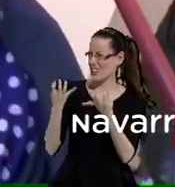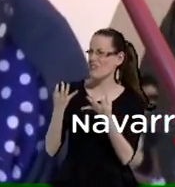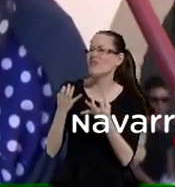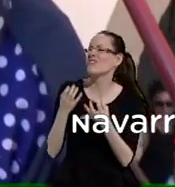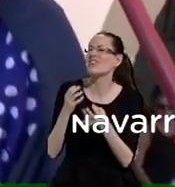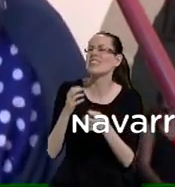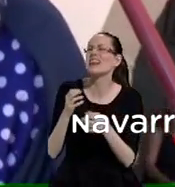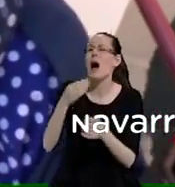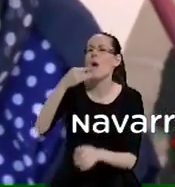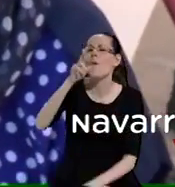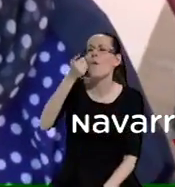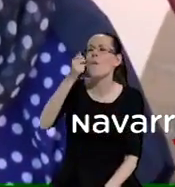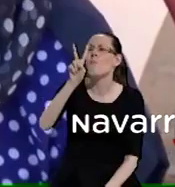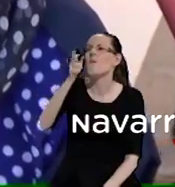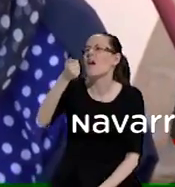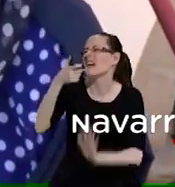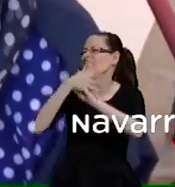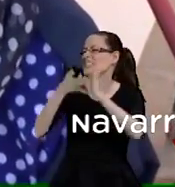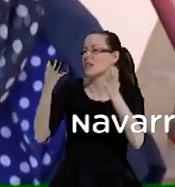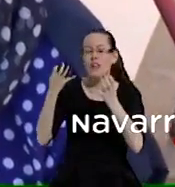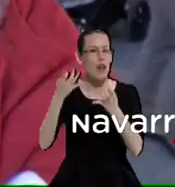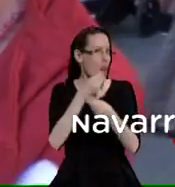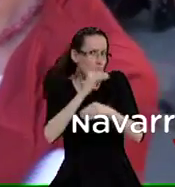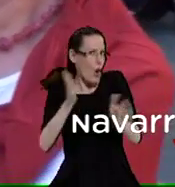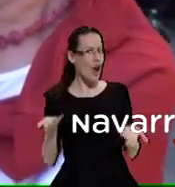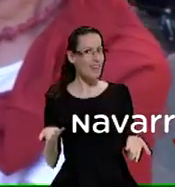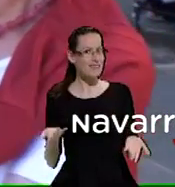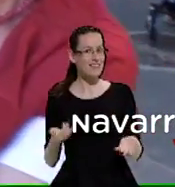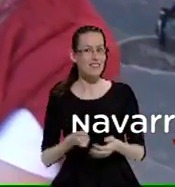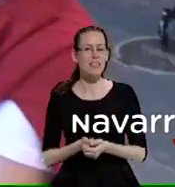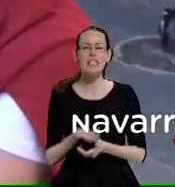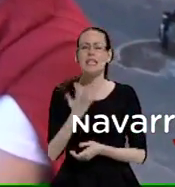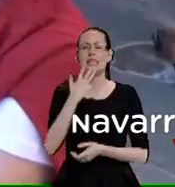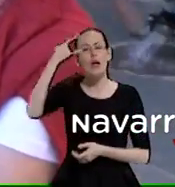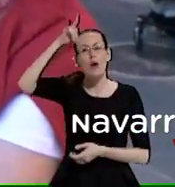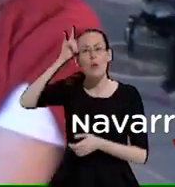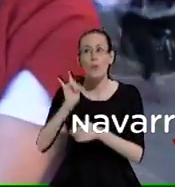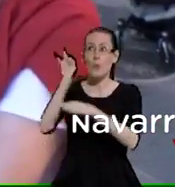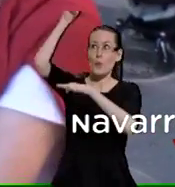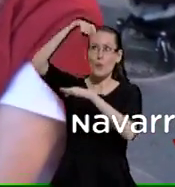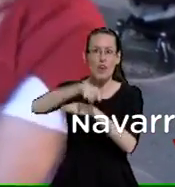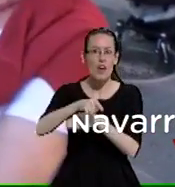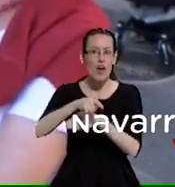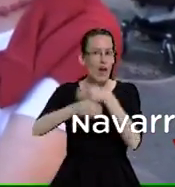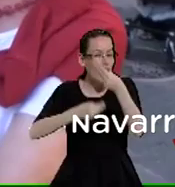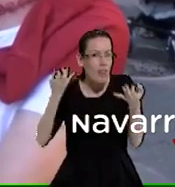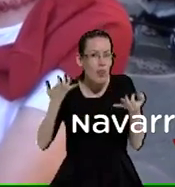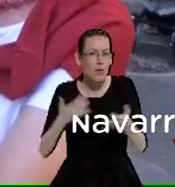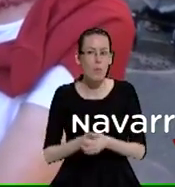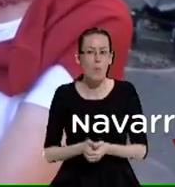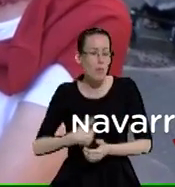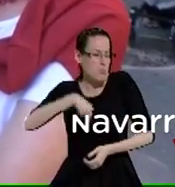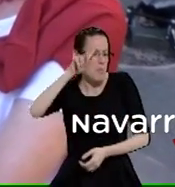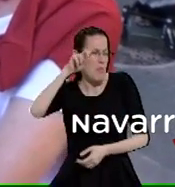Pues las mejores, ¿verdad? Las mejores. Claro. Las mejores. ¿Y si salta la vaca, qué hacemos? Ah, no sé, a mí no me importa